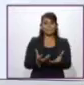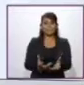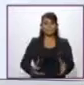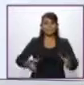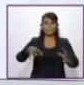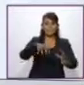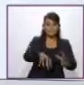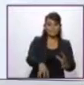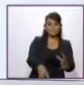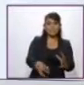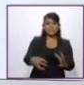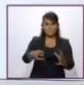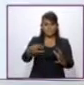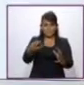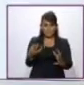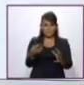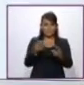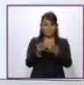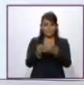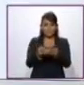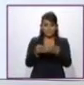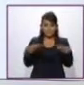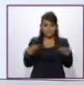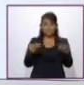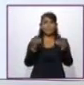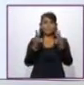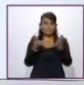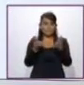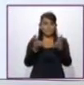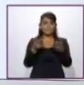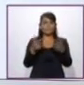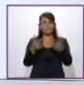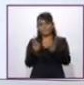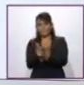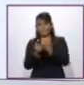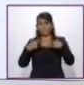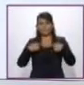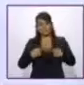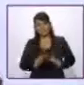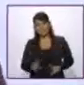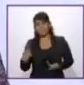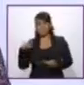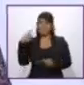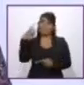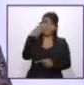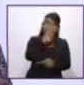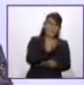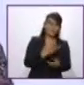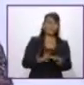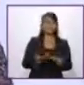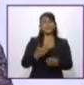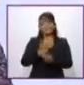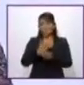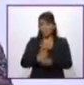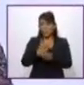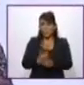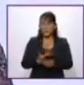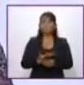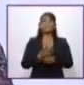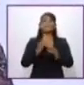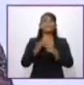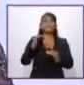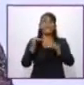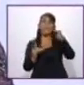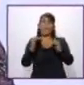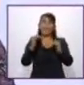va a corresponder abordar, ya sea el tema de grupos en condición de vulnerabilidad, democracia y participación o combate a la